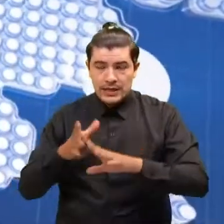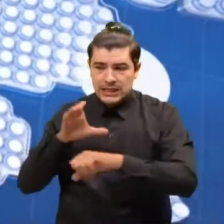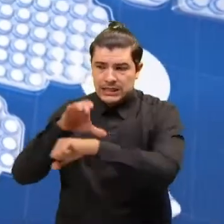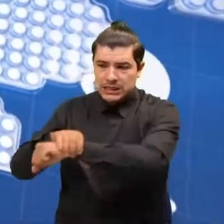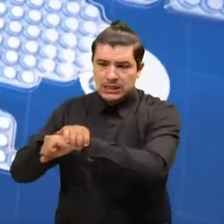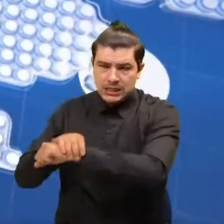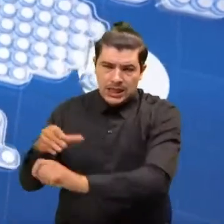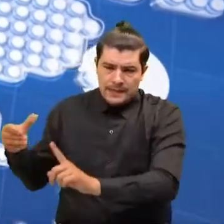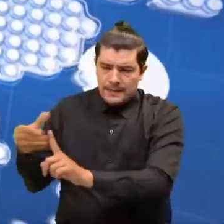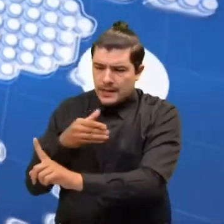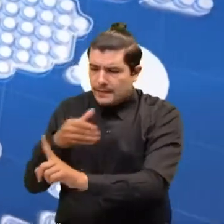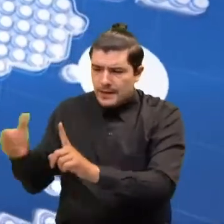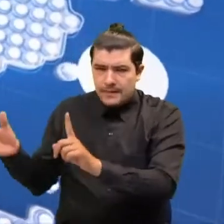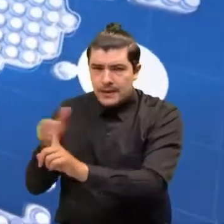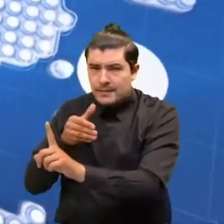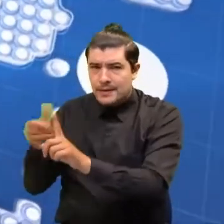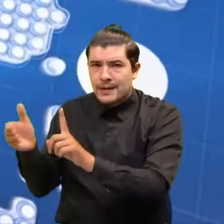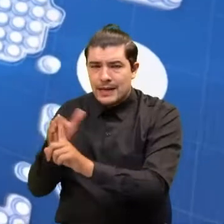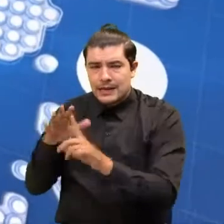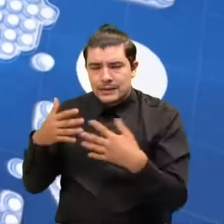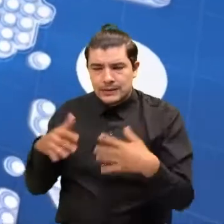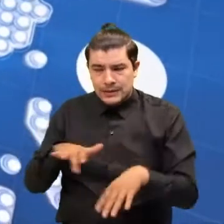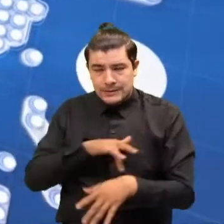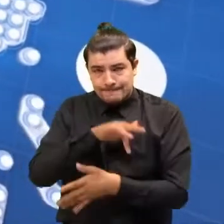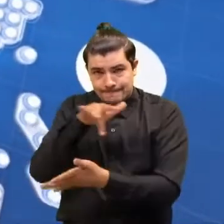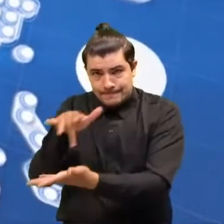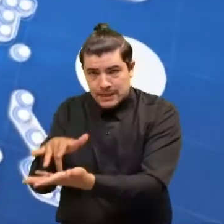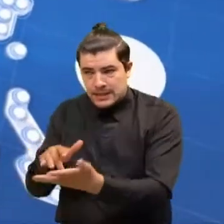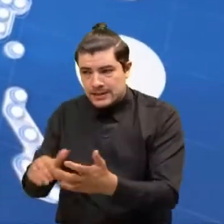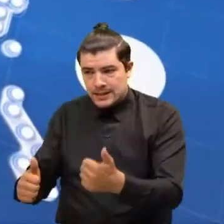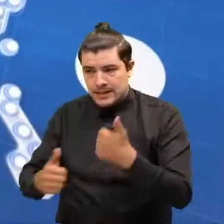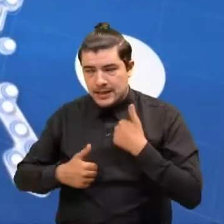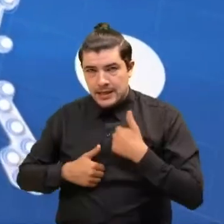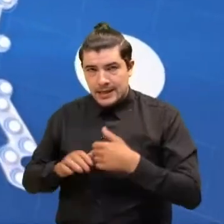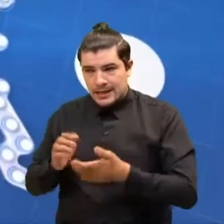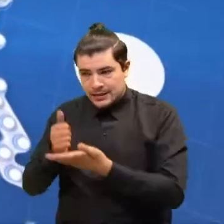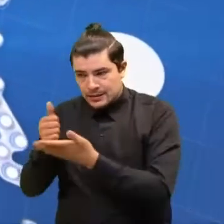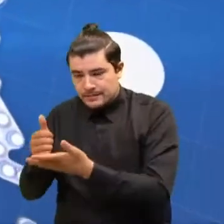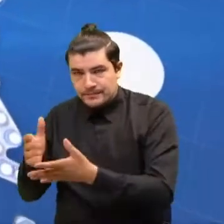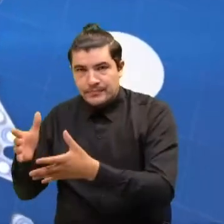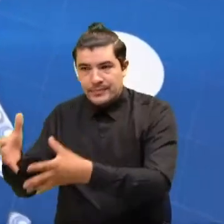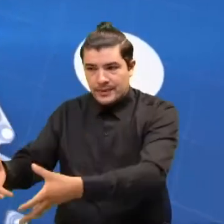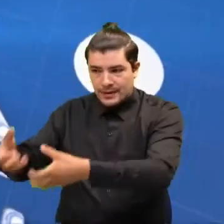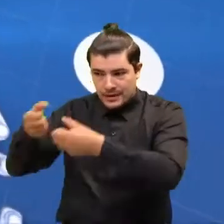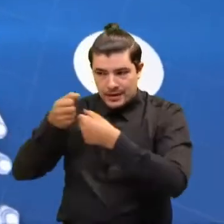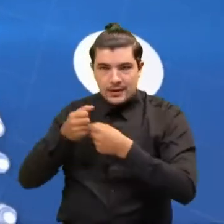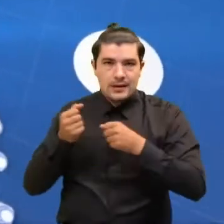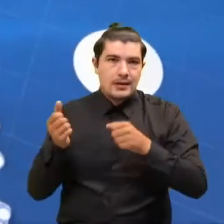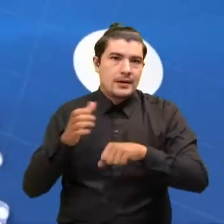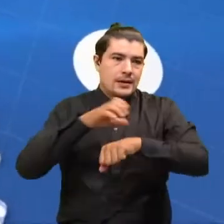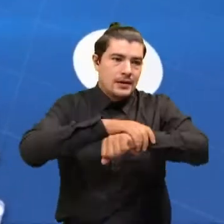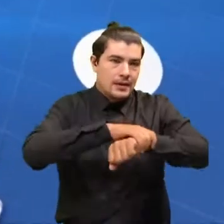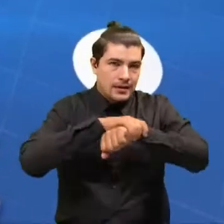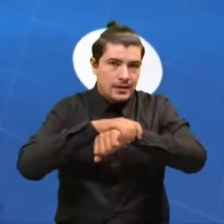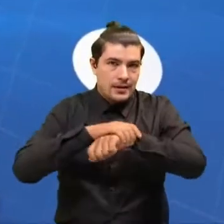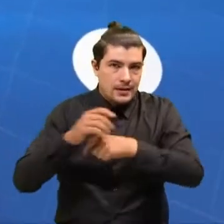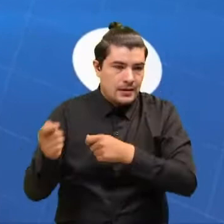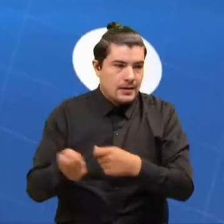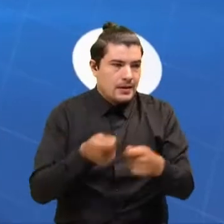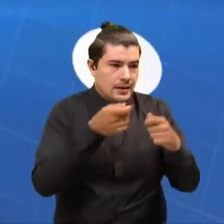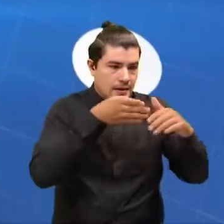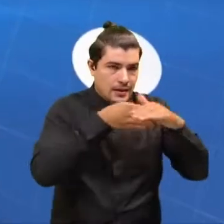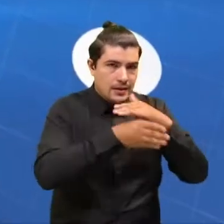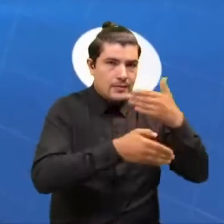este sitio. De igual manera, hacer una recomendación también a toda la comunidad general de que no se tomen,